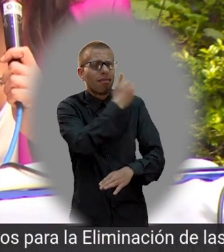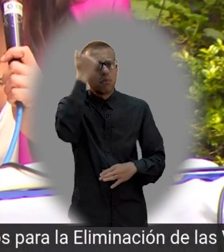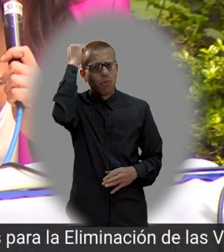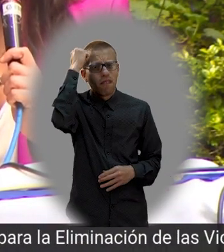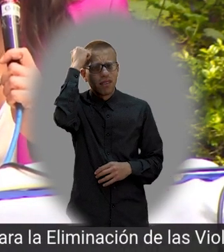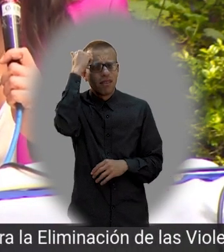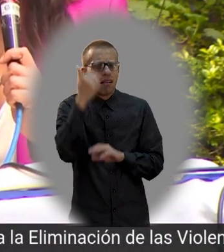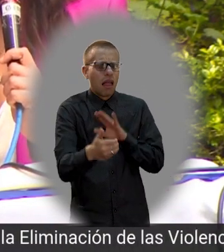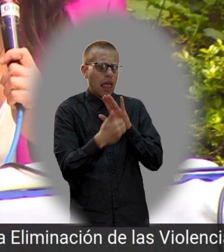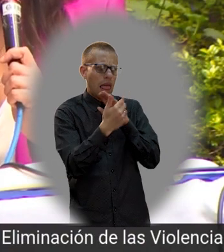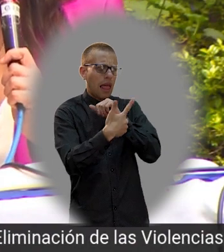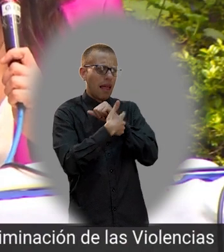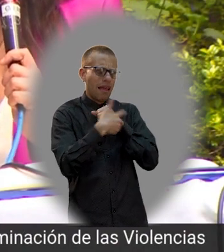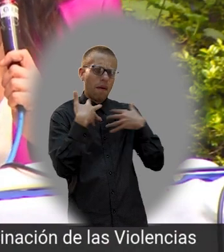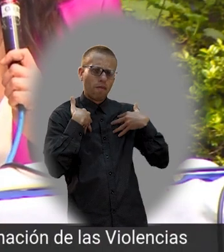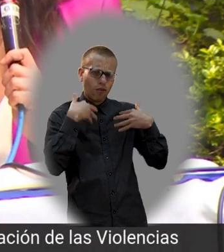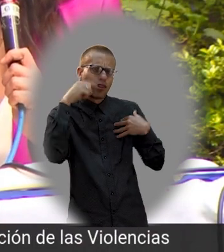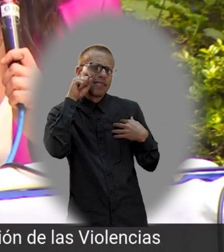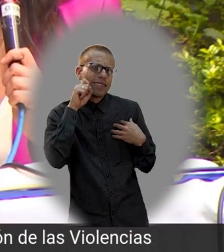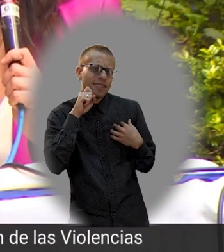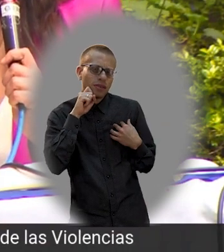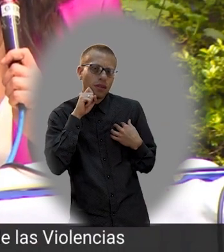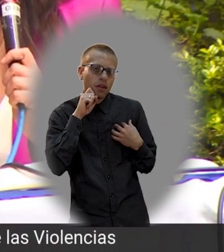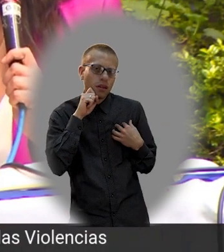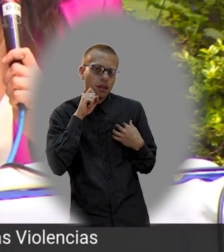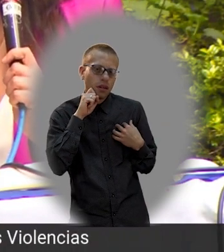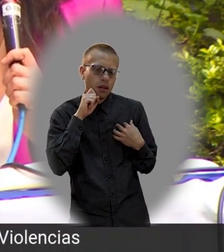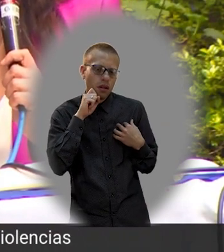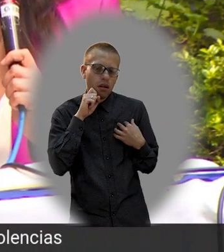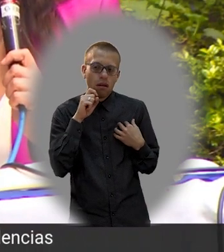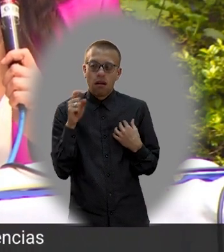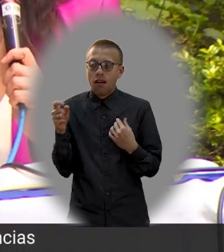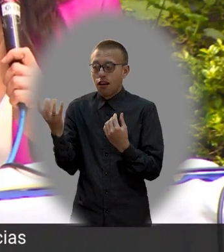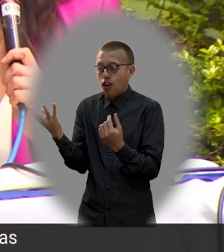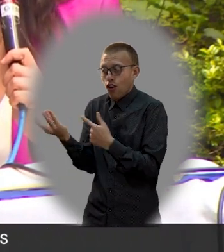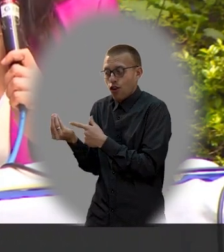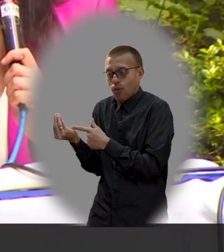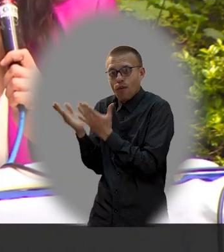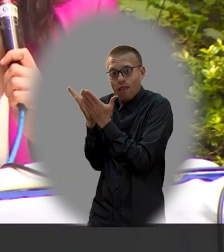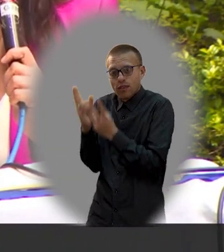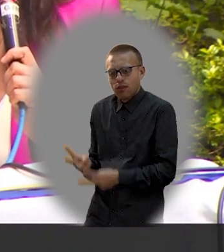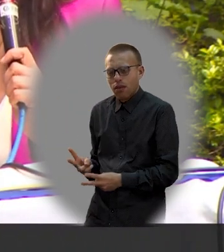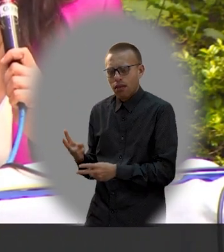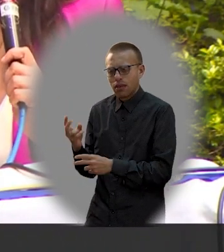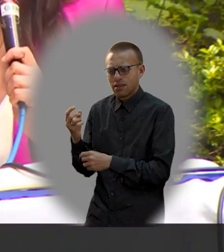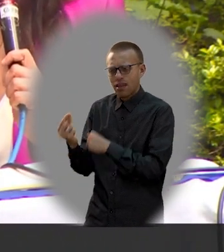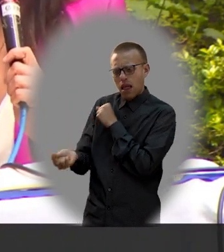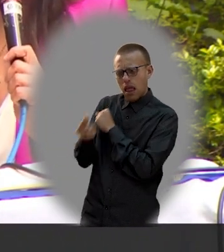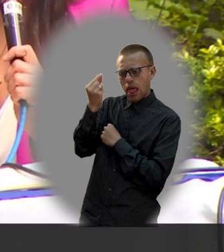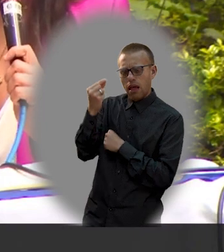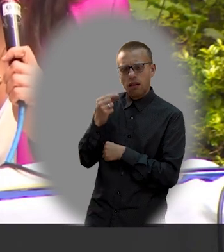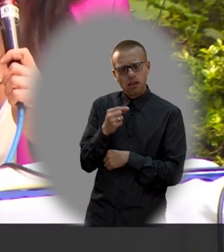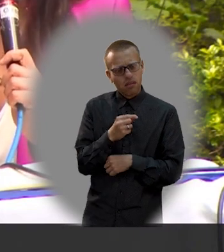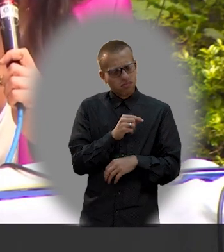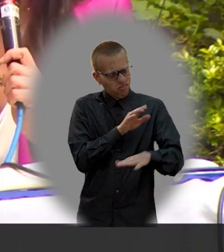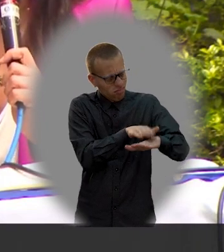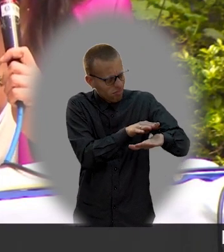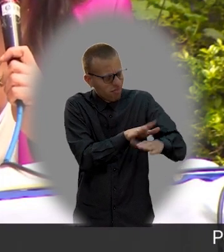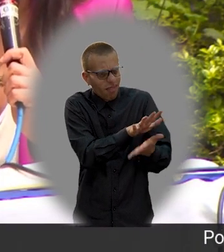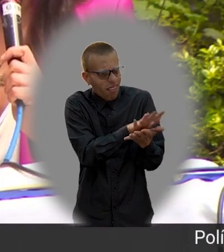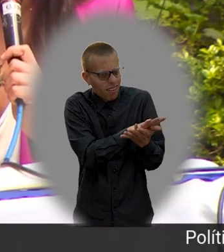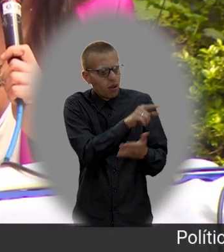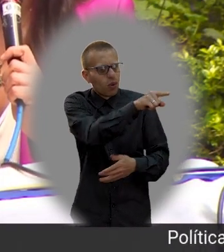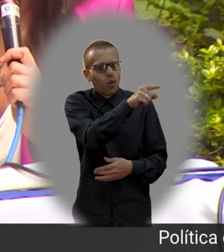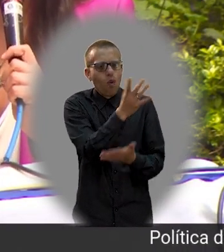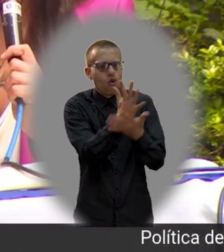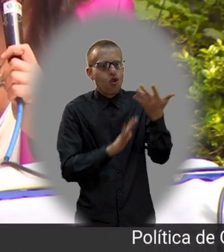qué se preocupa? Usted está sentada en su nota. Y ese usted está sentada en su nota resonó mucho con mi propia experiencia